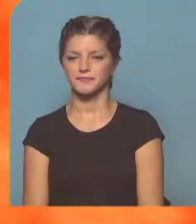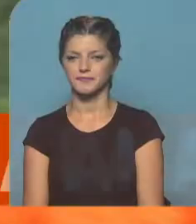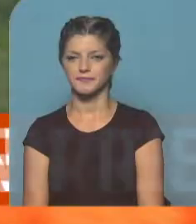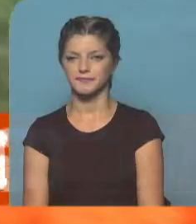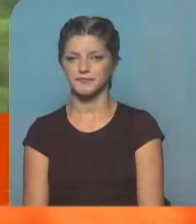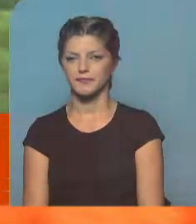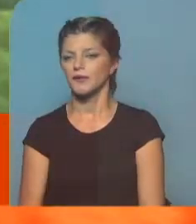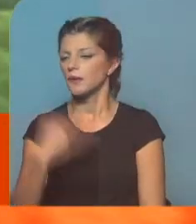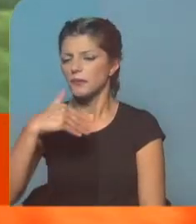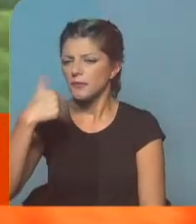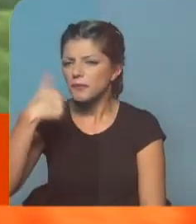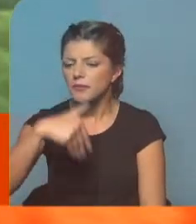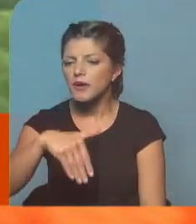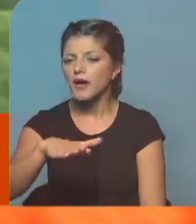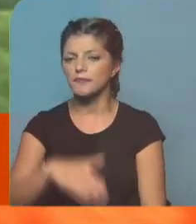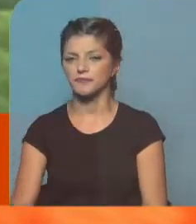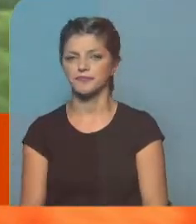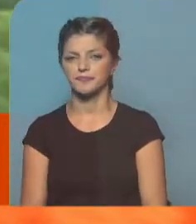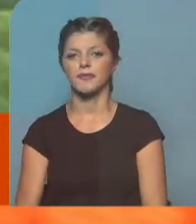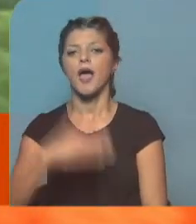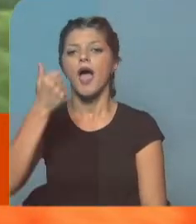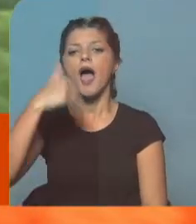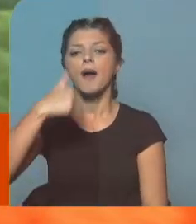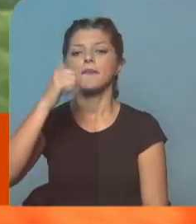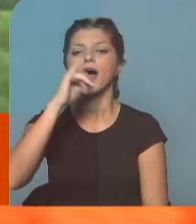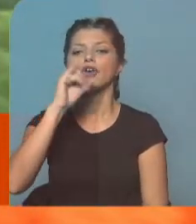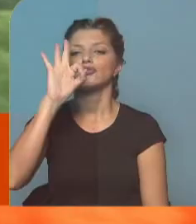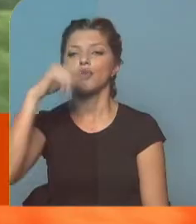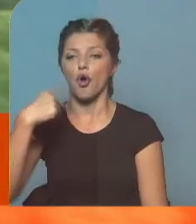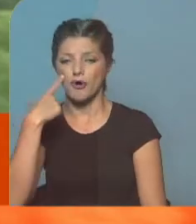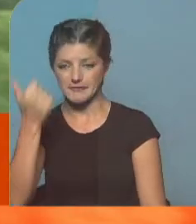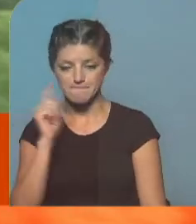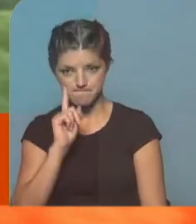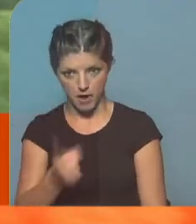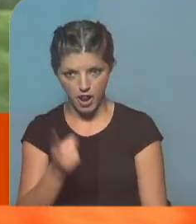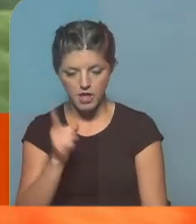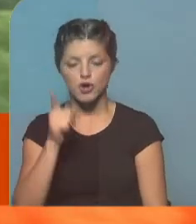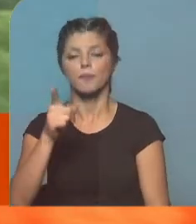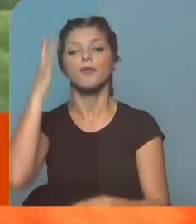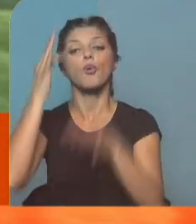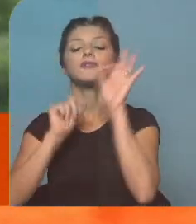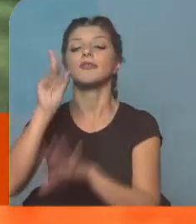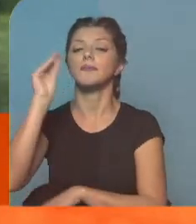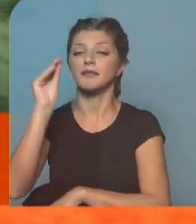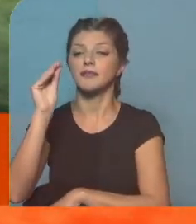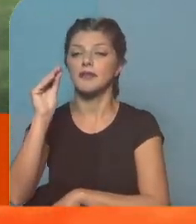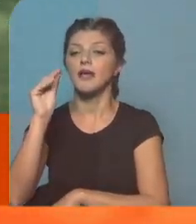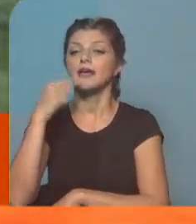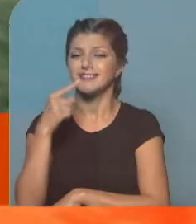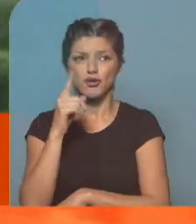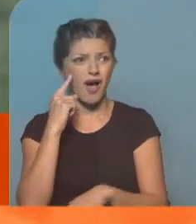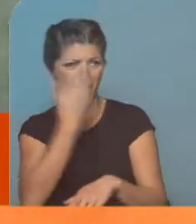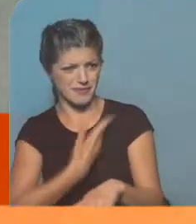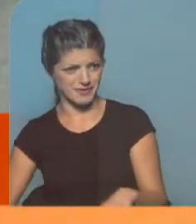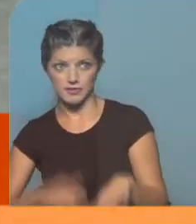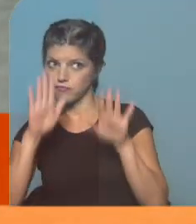En instantes, la Amazonia en riesgo. La justicia brasileña obligó al gobierno a dar marcha atrás con un